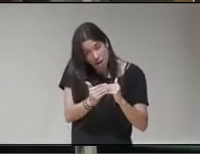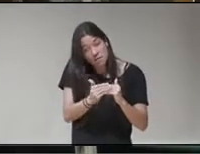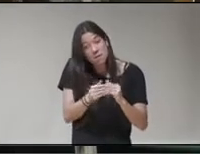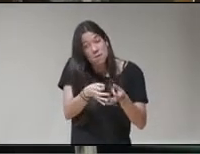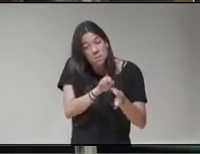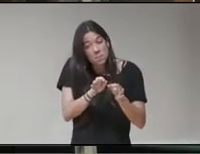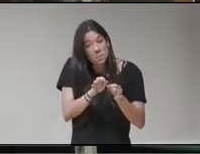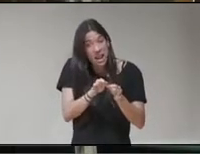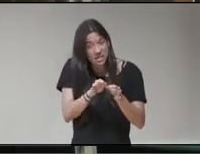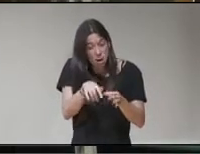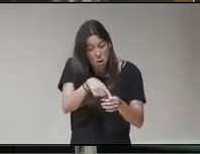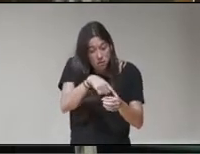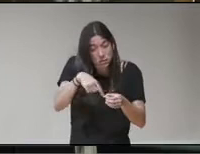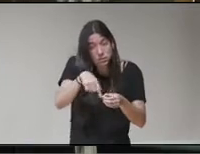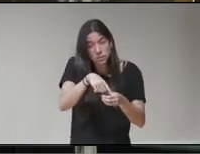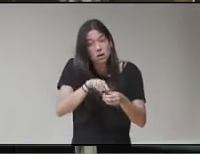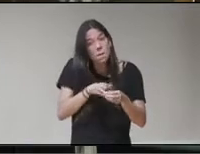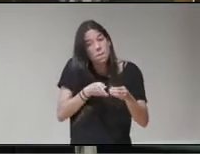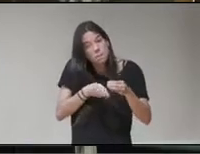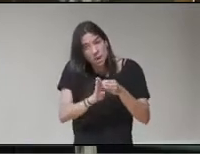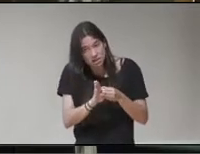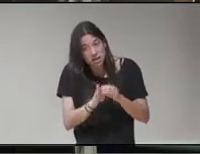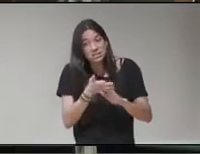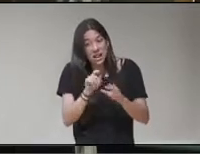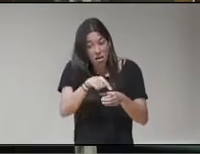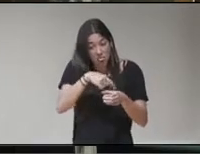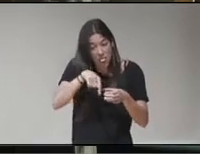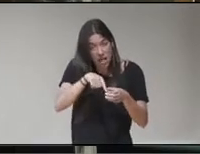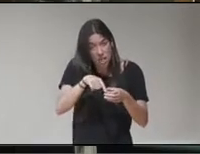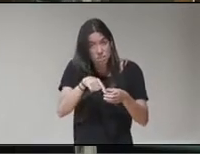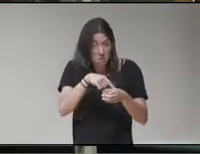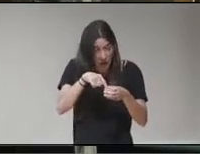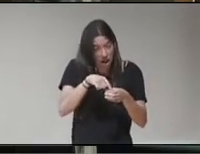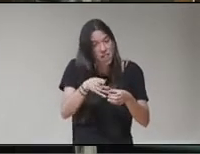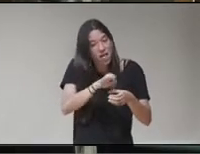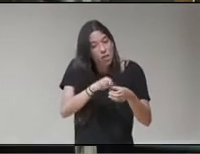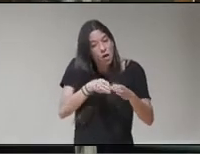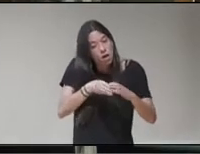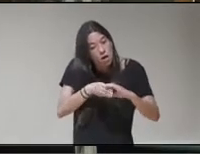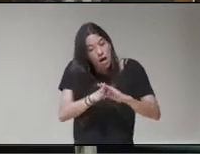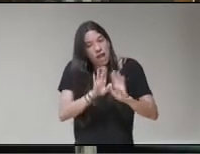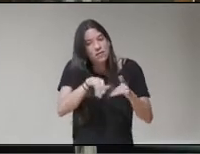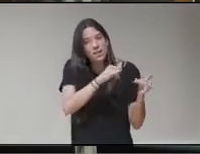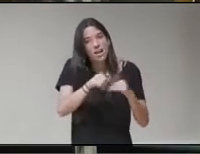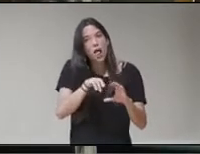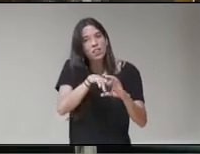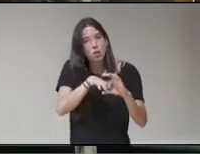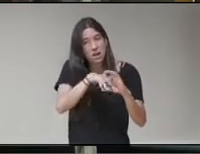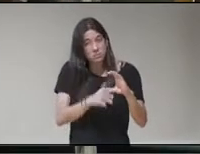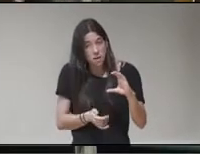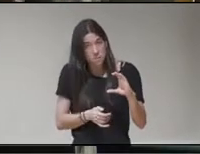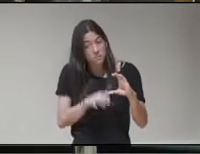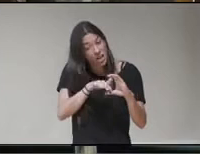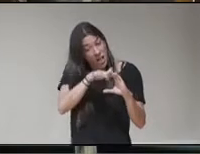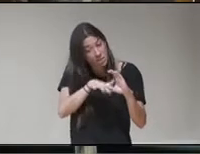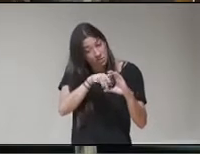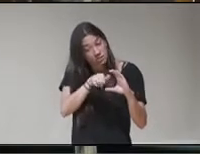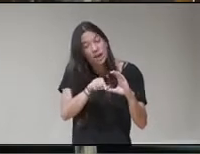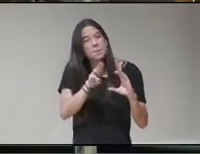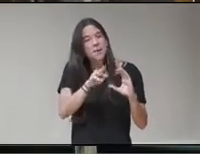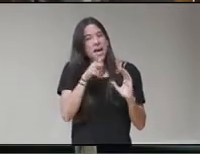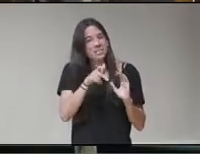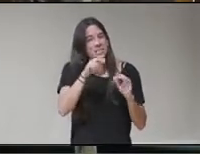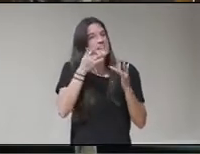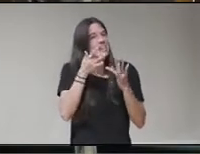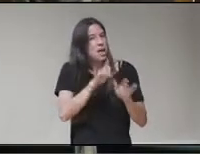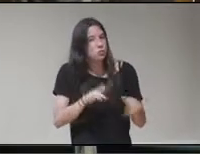las células. Y al pasar a través de la membrana plasmática de las células, llega al citoplasma, en el cual el pH es neutro. Entonces